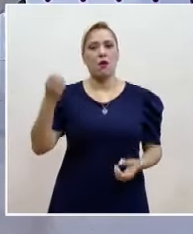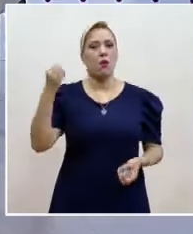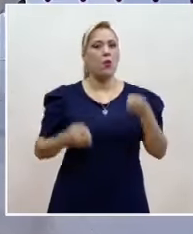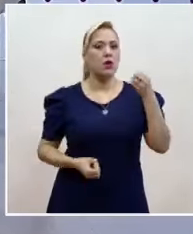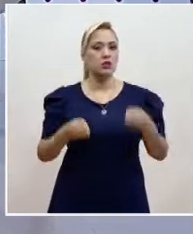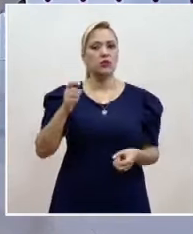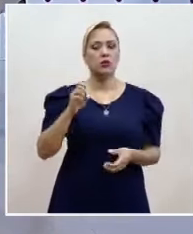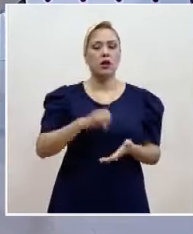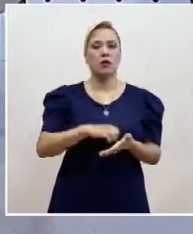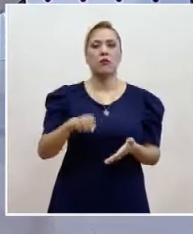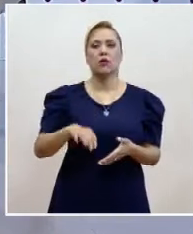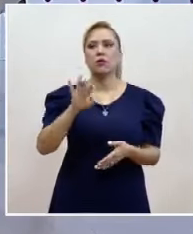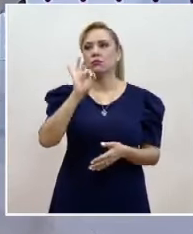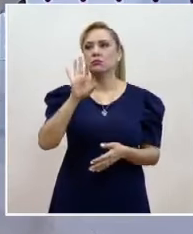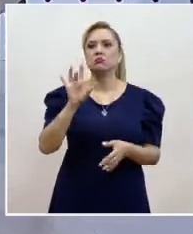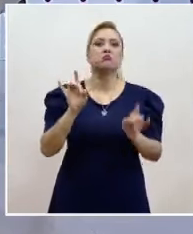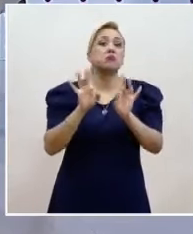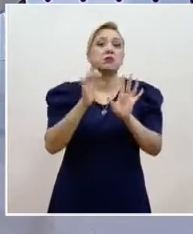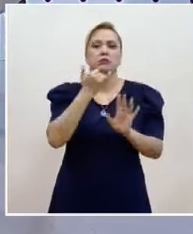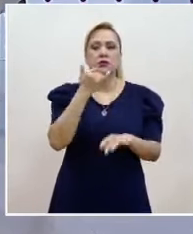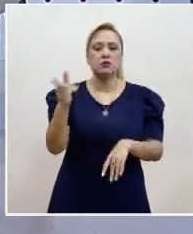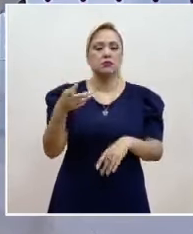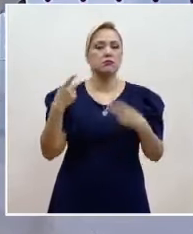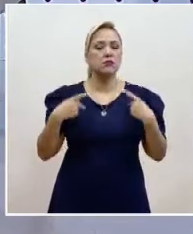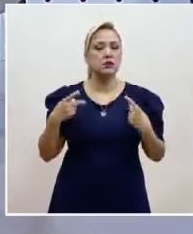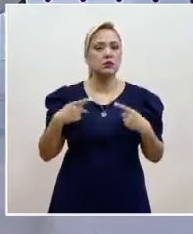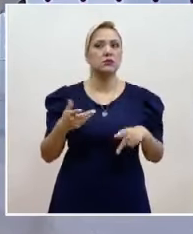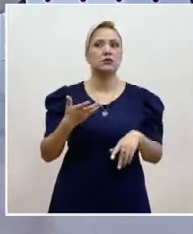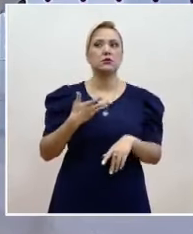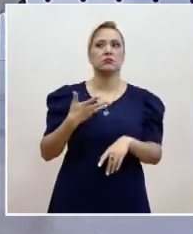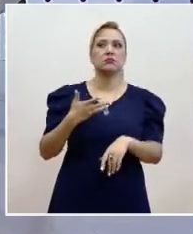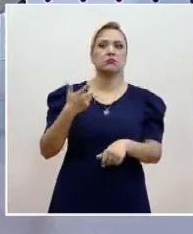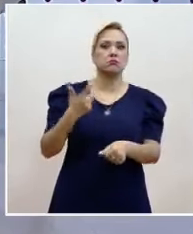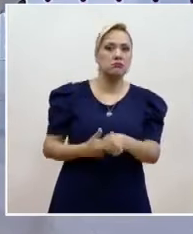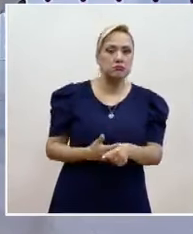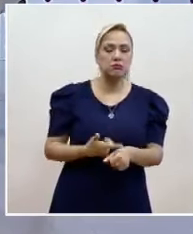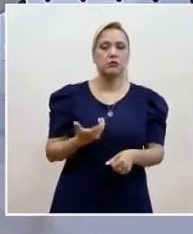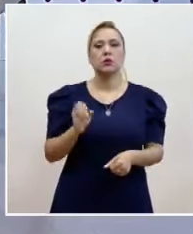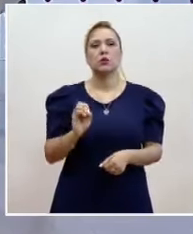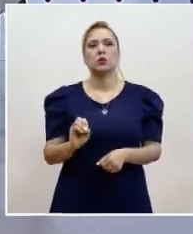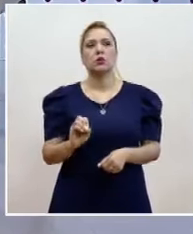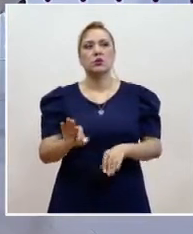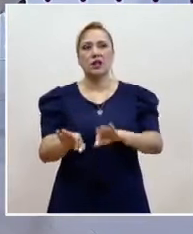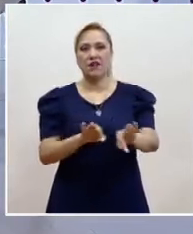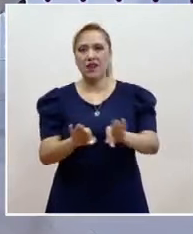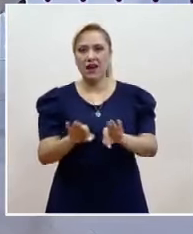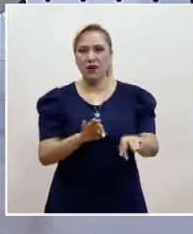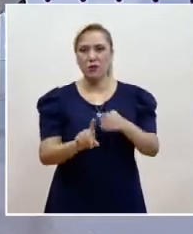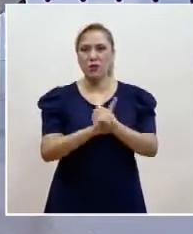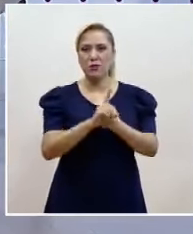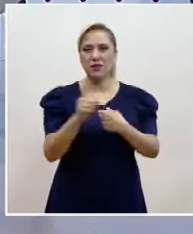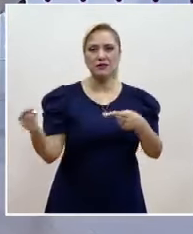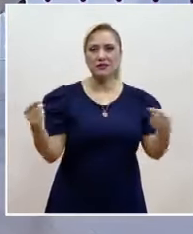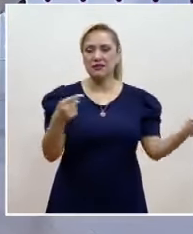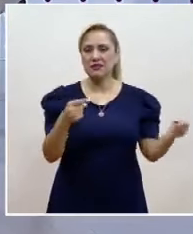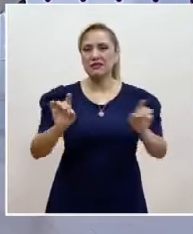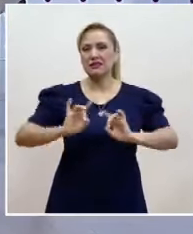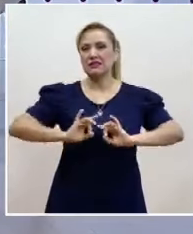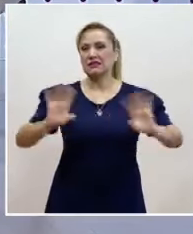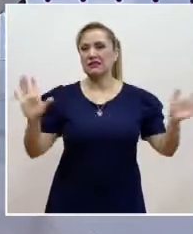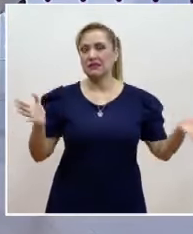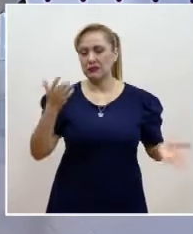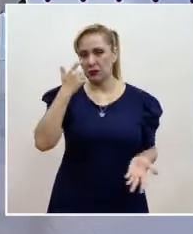la enfermedad de alguna persona o Claro. algún tema sensible de tipo laboral. Todo eso es información que, pues dado que